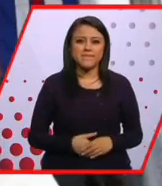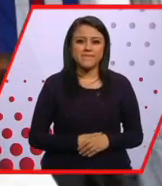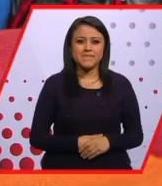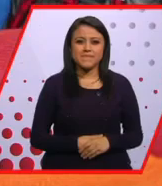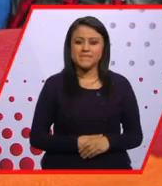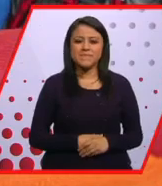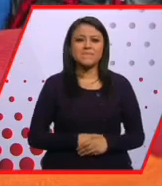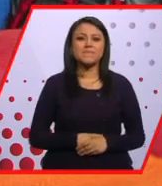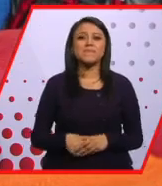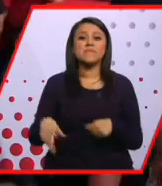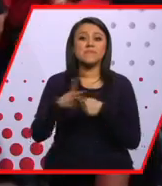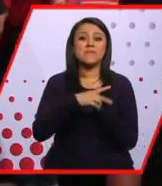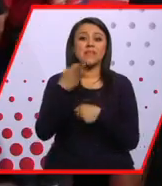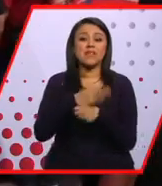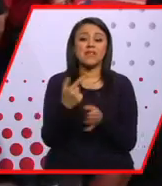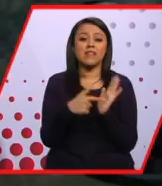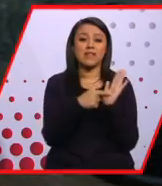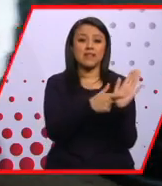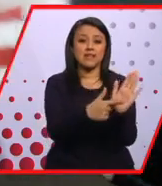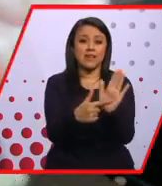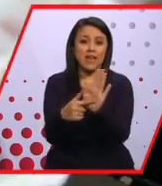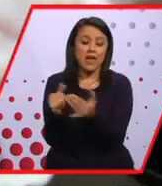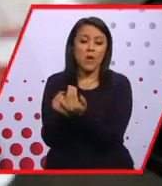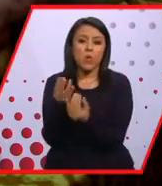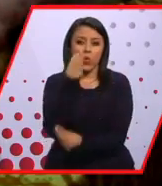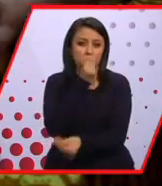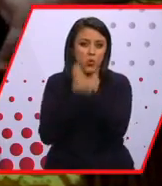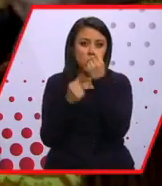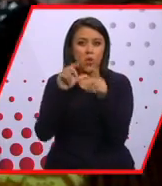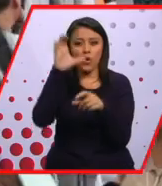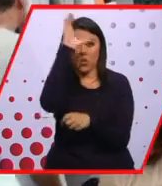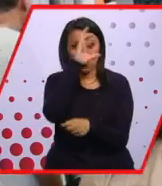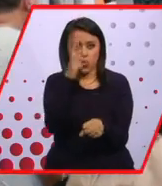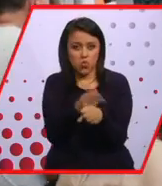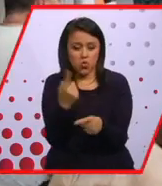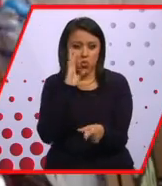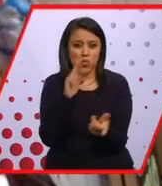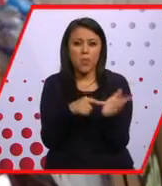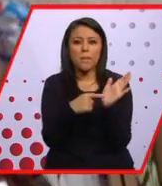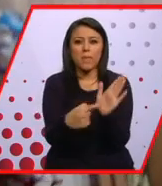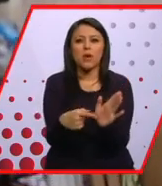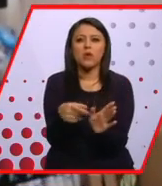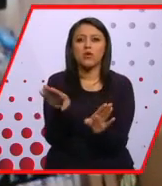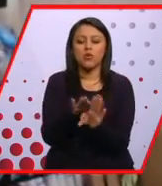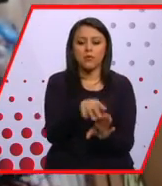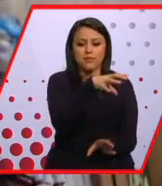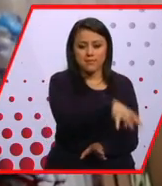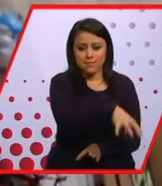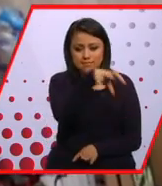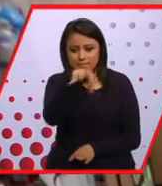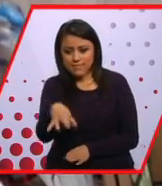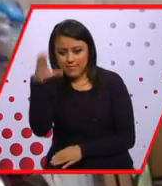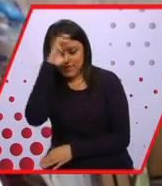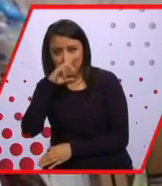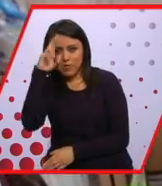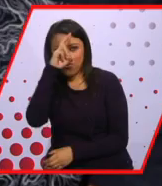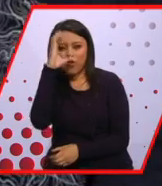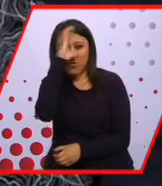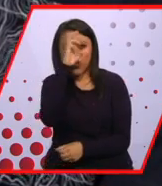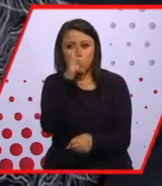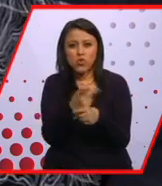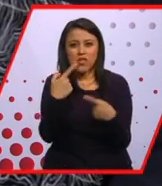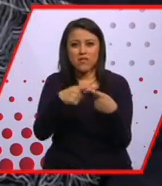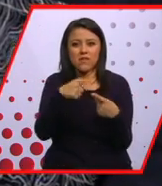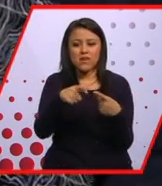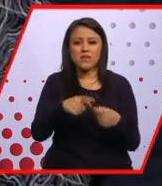Todos los países traen una muestra cultural y gastronómica. Es impactante cómo uno va brincando de cultura en cultura. Totalmente diferente,